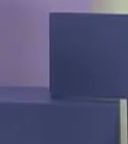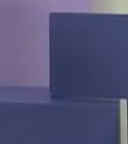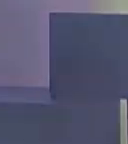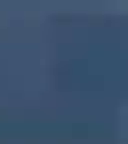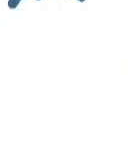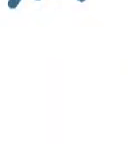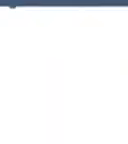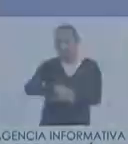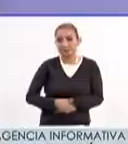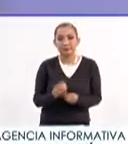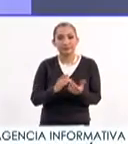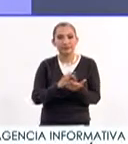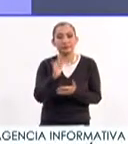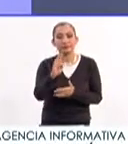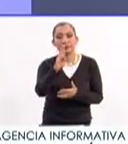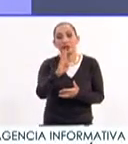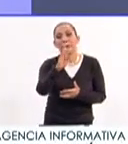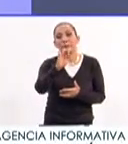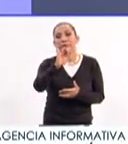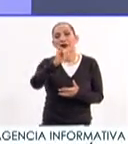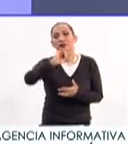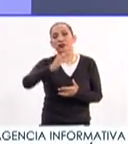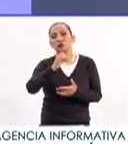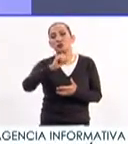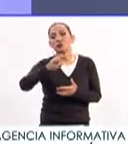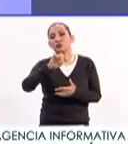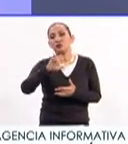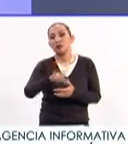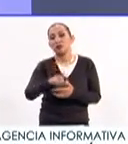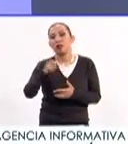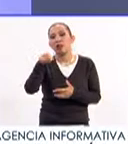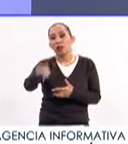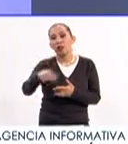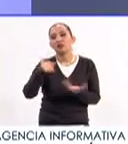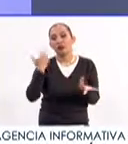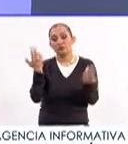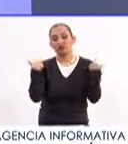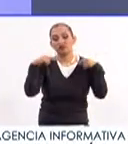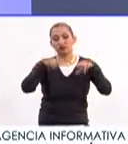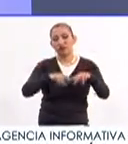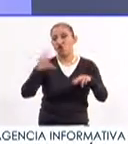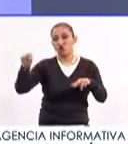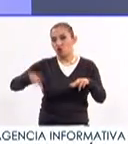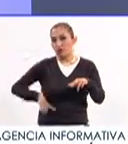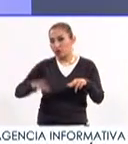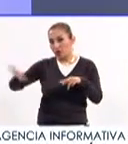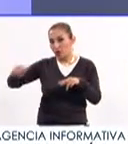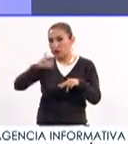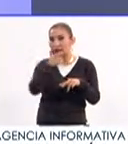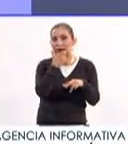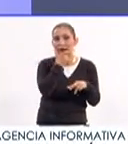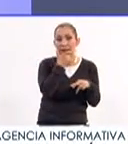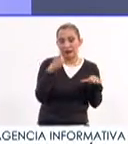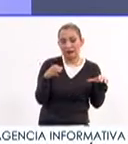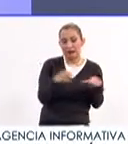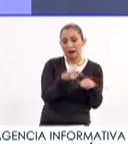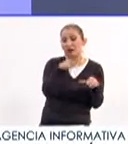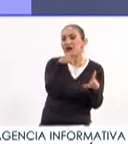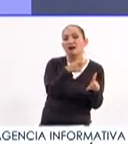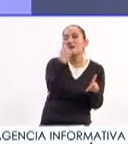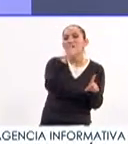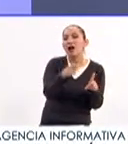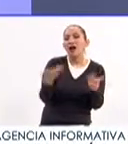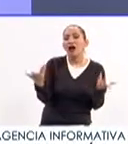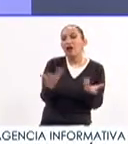inglés. El British Council es una organización, una representación no gubernamental del Reino Unido, cuyo objetivo